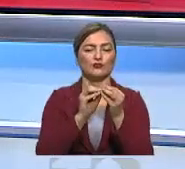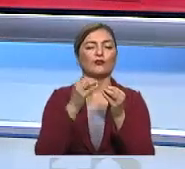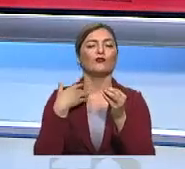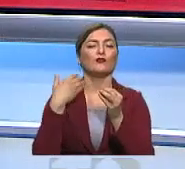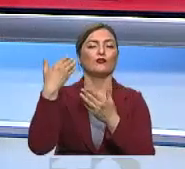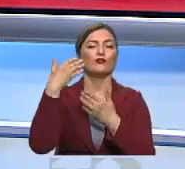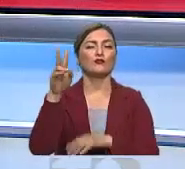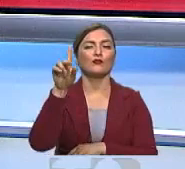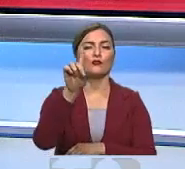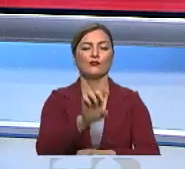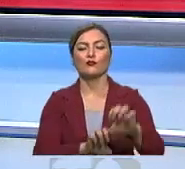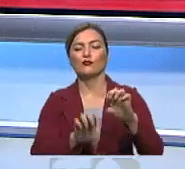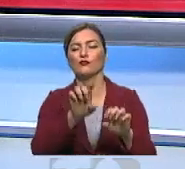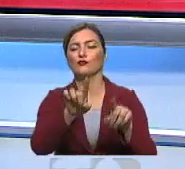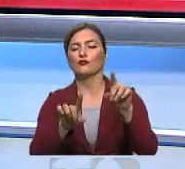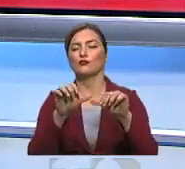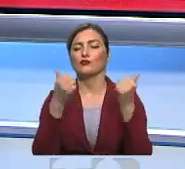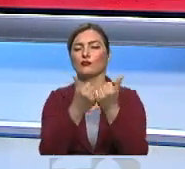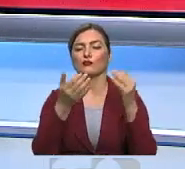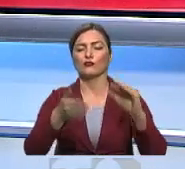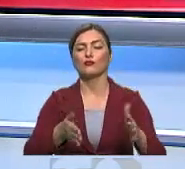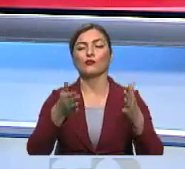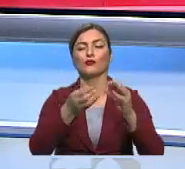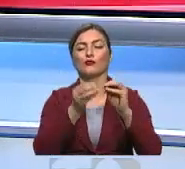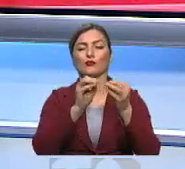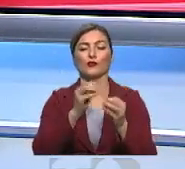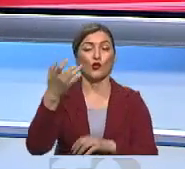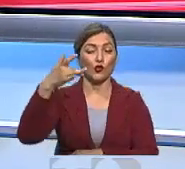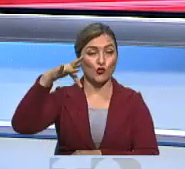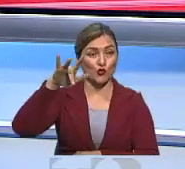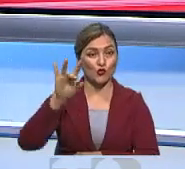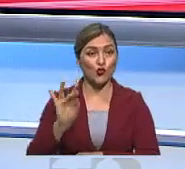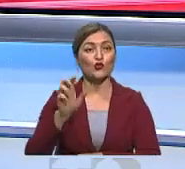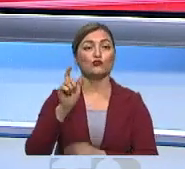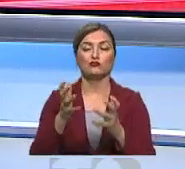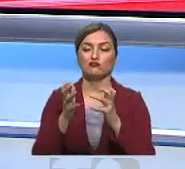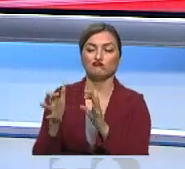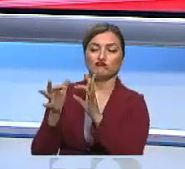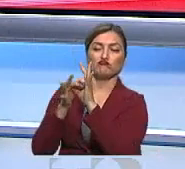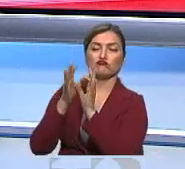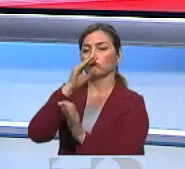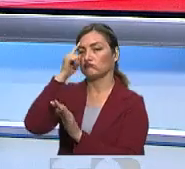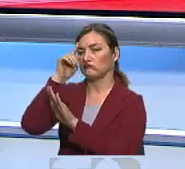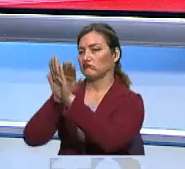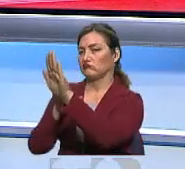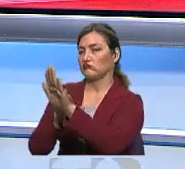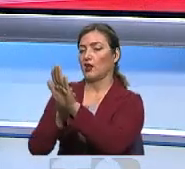oficialista identificó a varios asambleístas de Pachacutic que tienen intenciones de acercarse al correísmo con el fin de destituir al